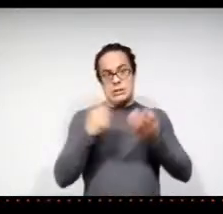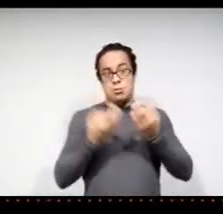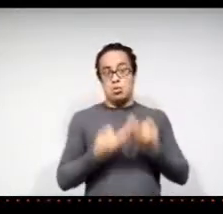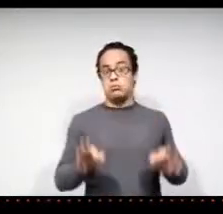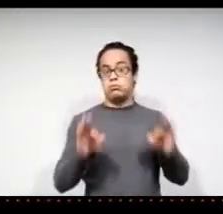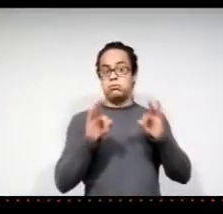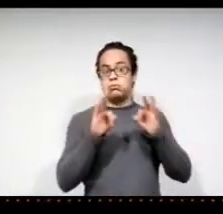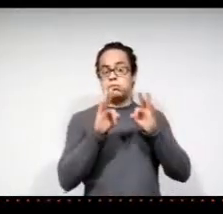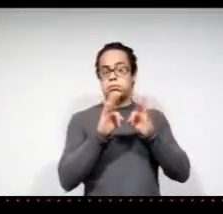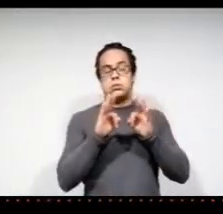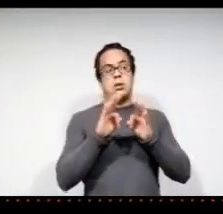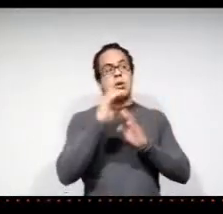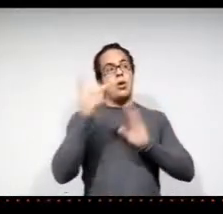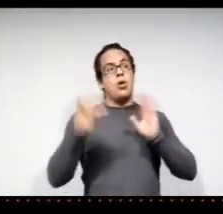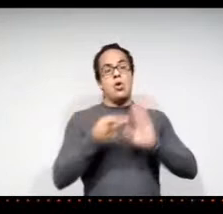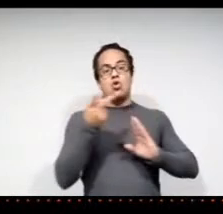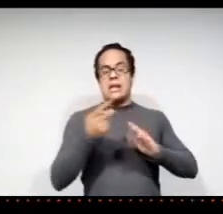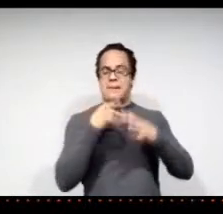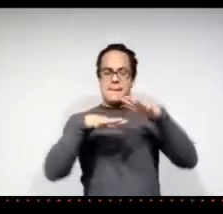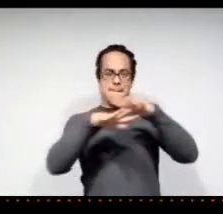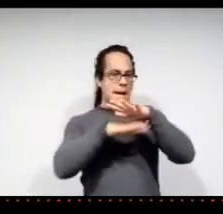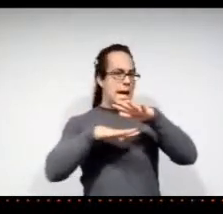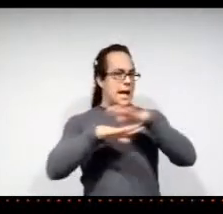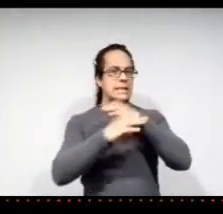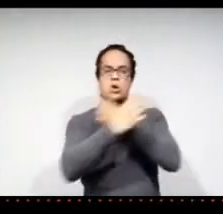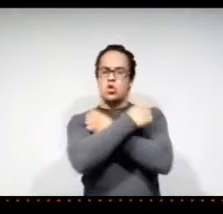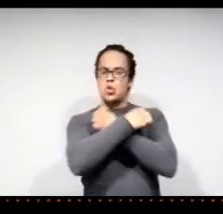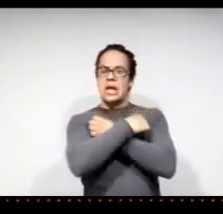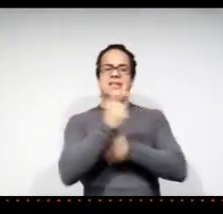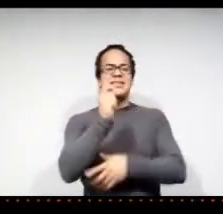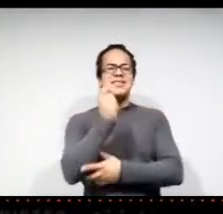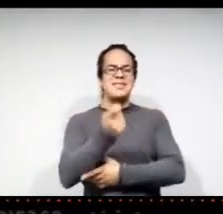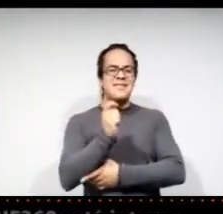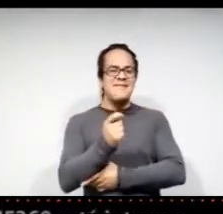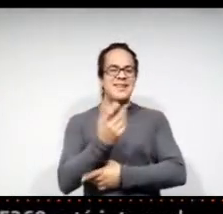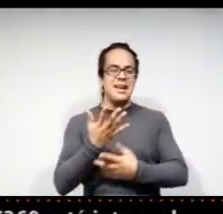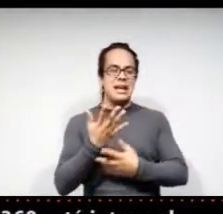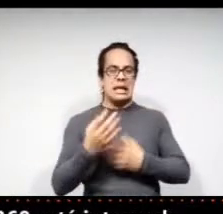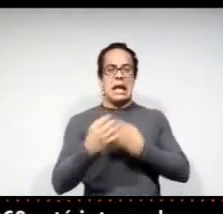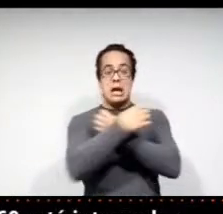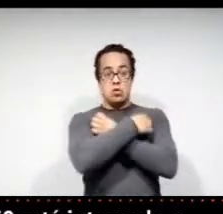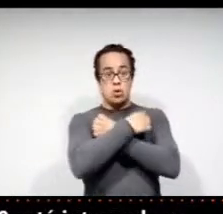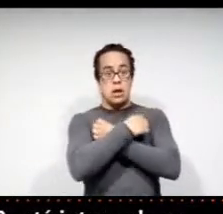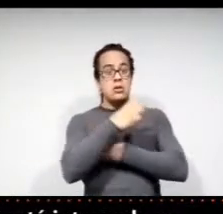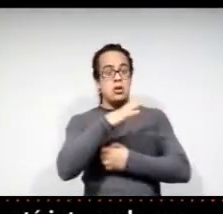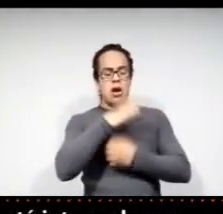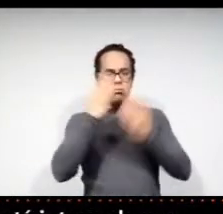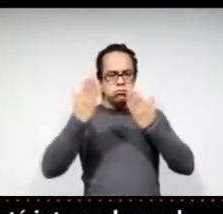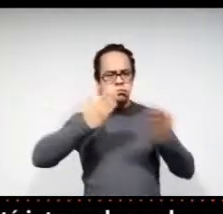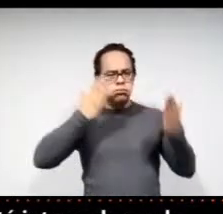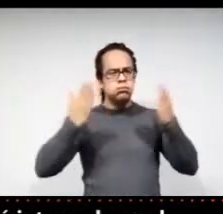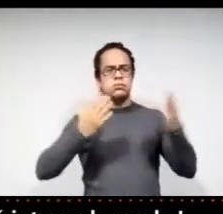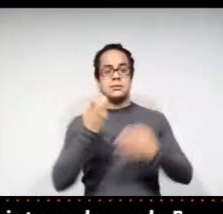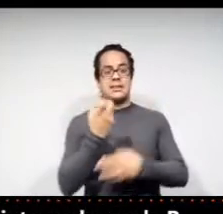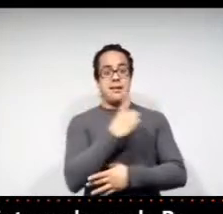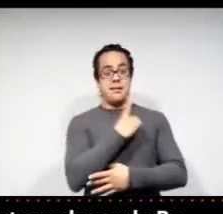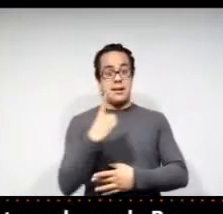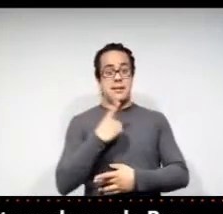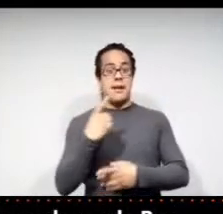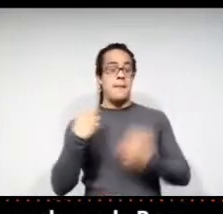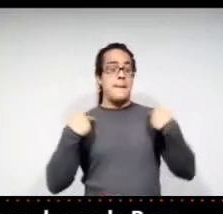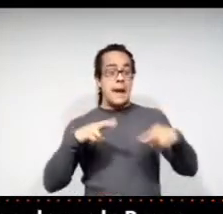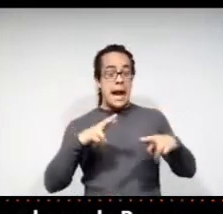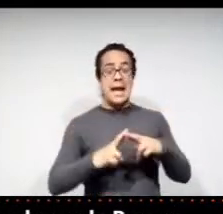el volver a regresar a lo básico de la educación, es decir, la educación como campo de estudio, la educación como algo que los profesores